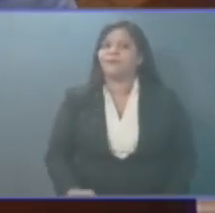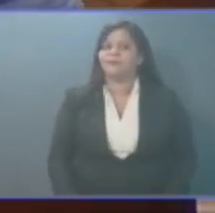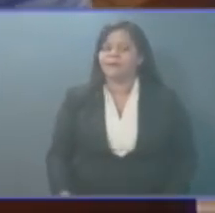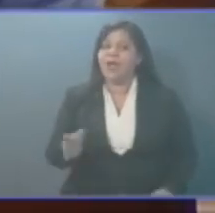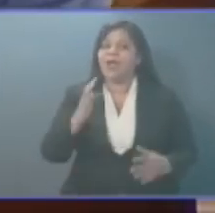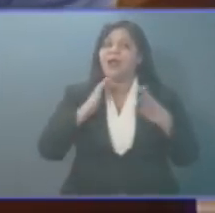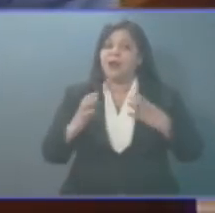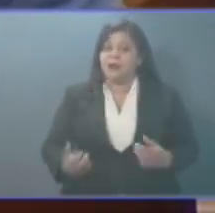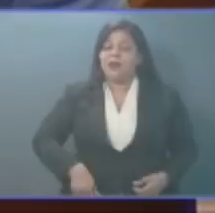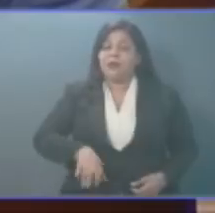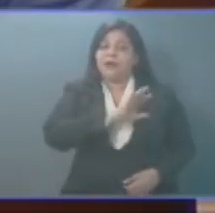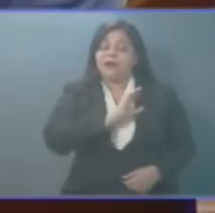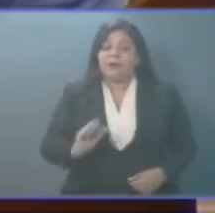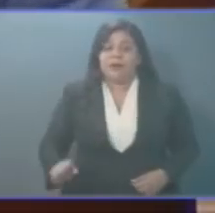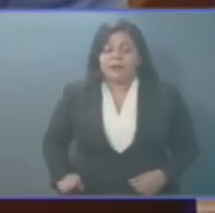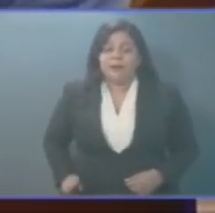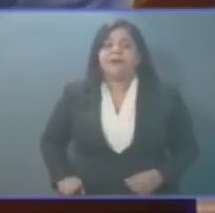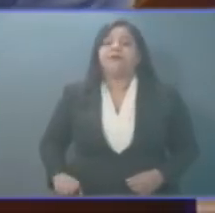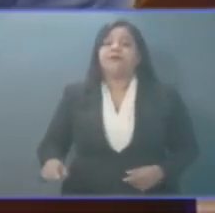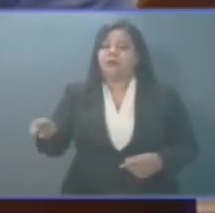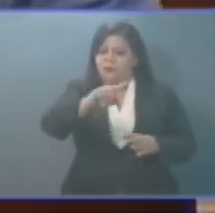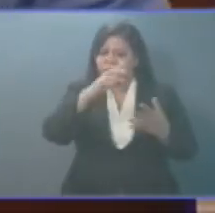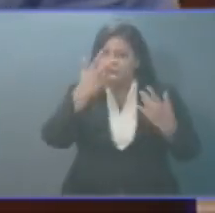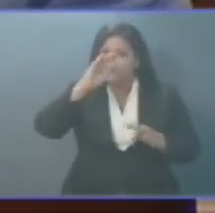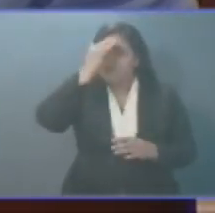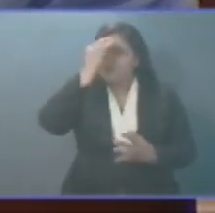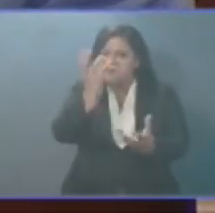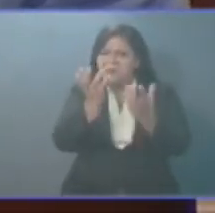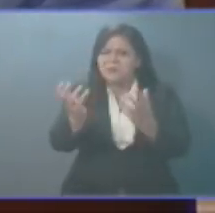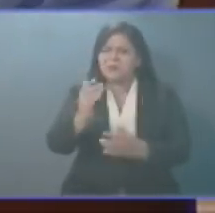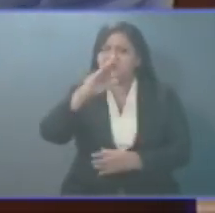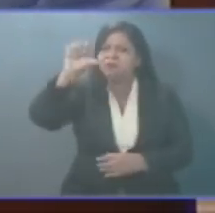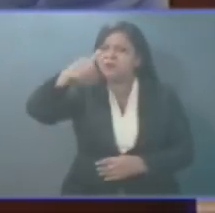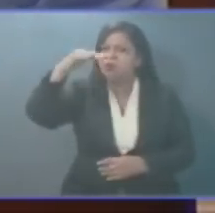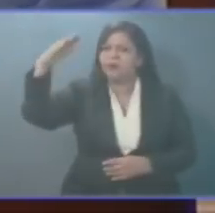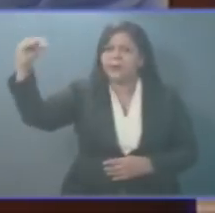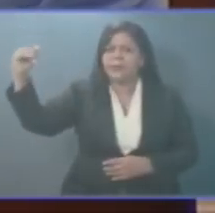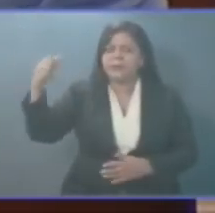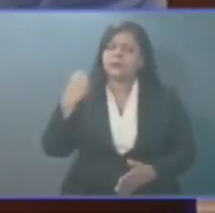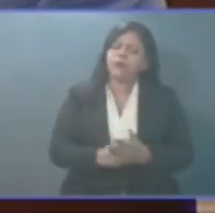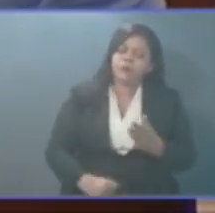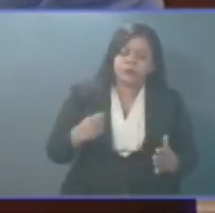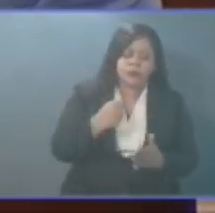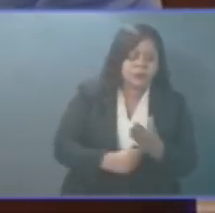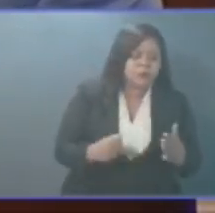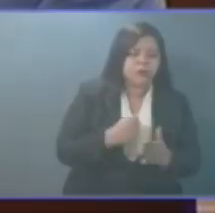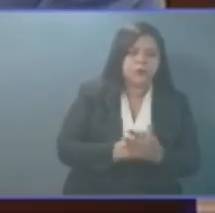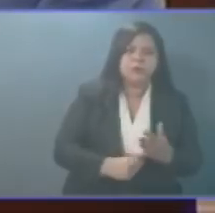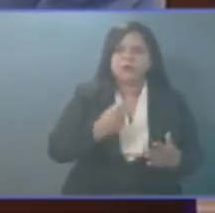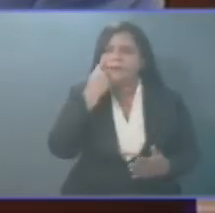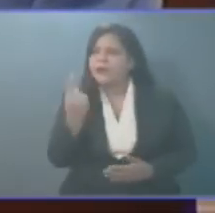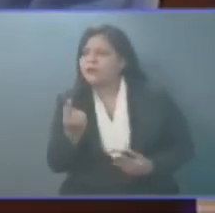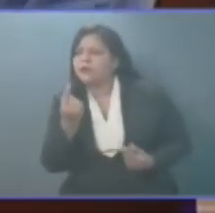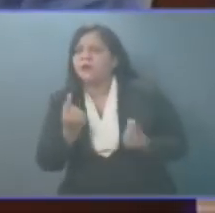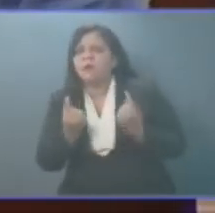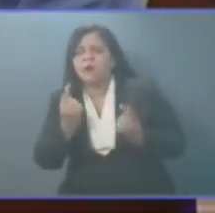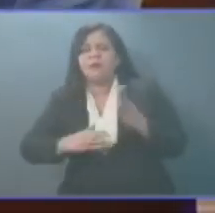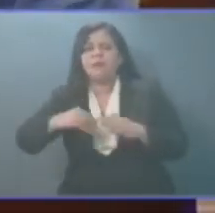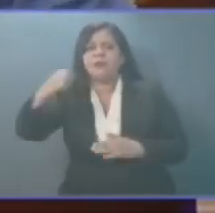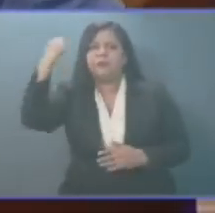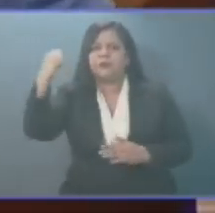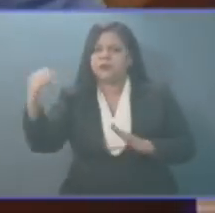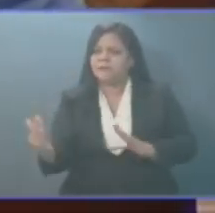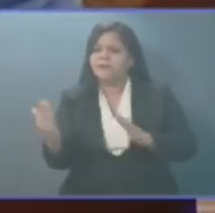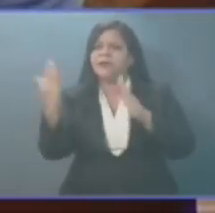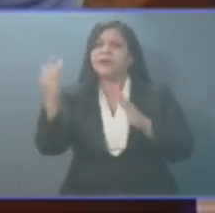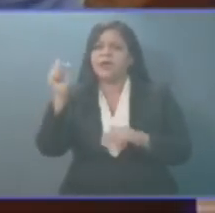de El Salvador, como la gran mayoría de países del mundo, hace todo su esfuerzo y prioriza todos sus recursos para